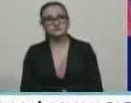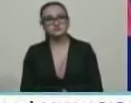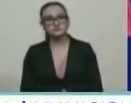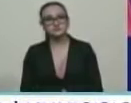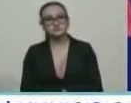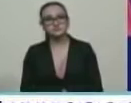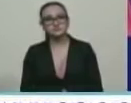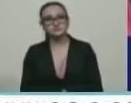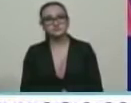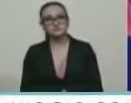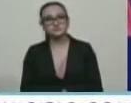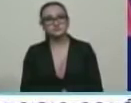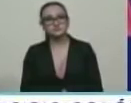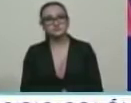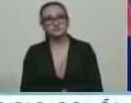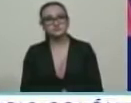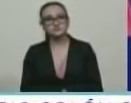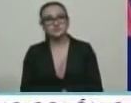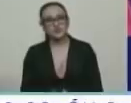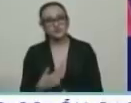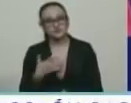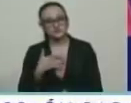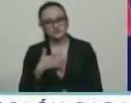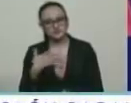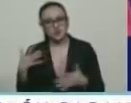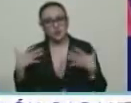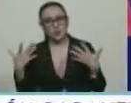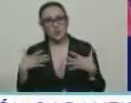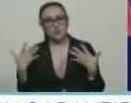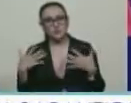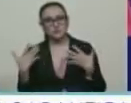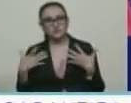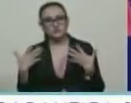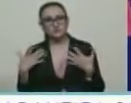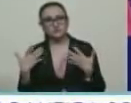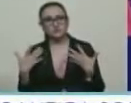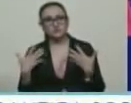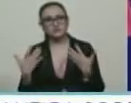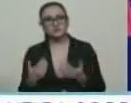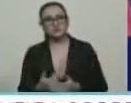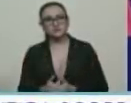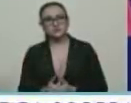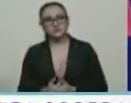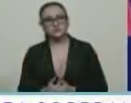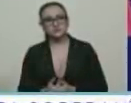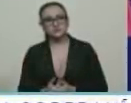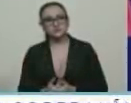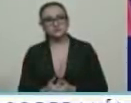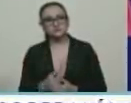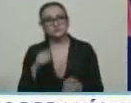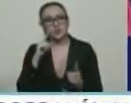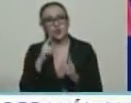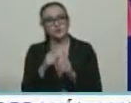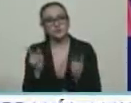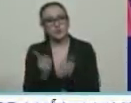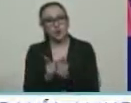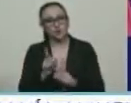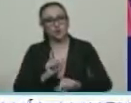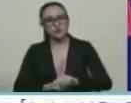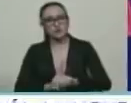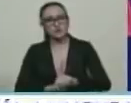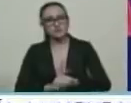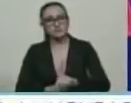2016. Y yo estoy muy contento de haber llegado a este objetivo en tan poco tiempo,